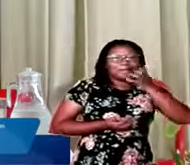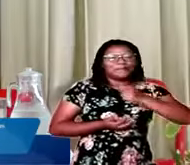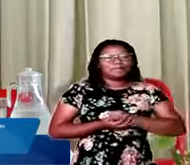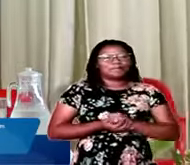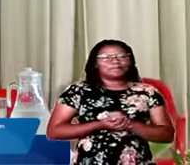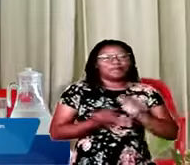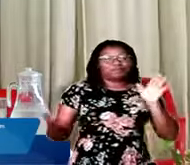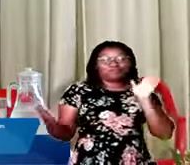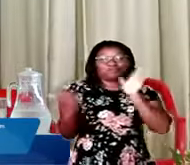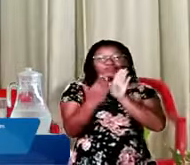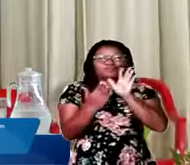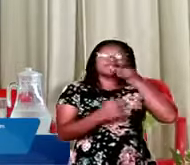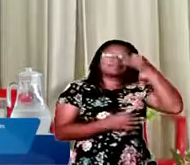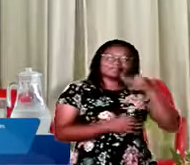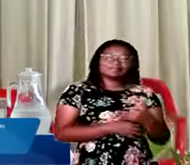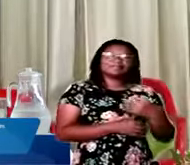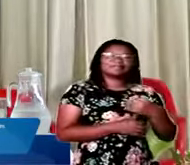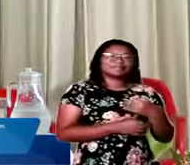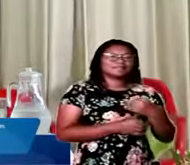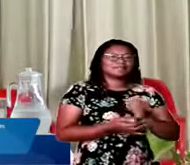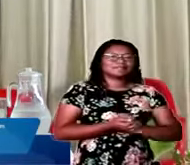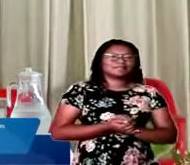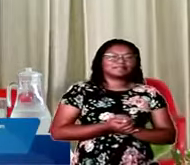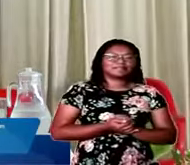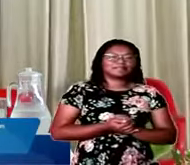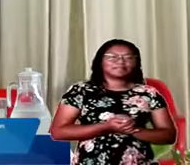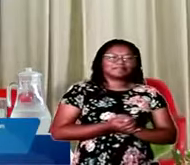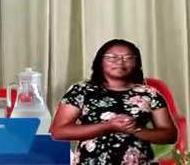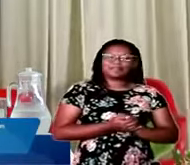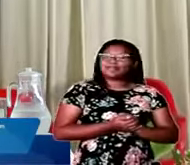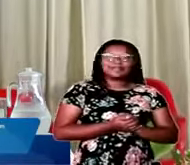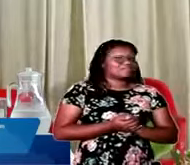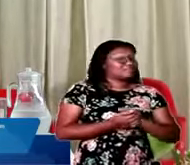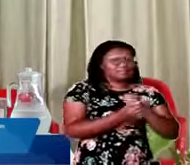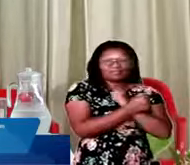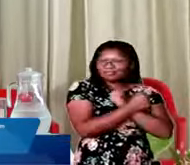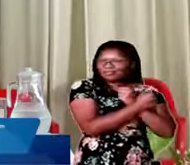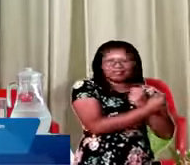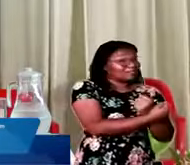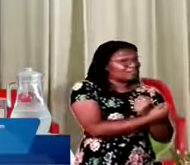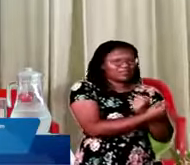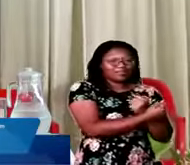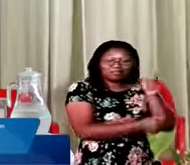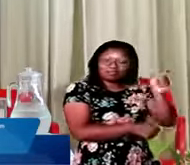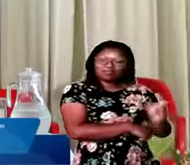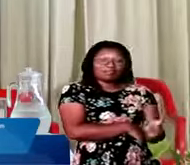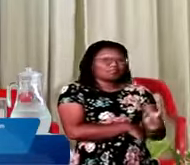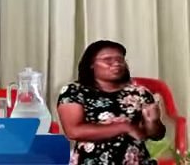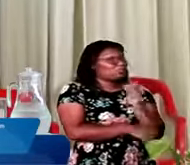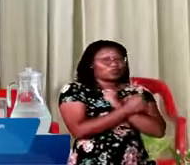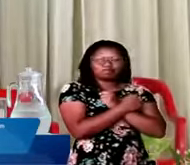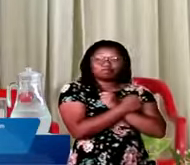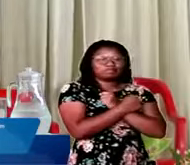confrontaron con una realidad. Él no amaba al prójimo. Gloria al Señor.